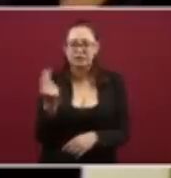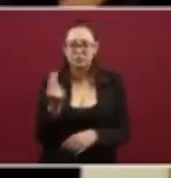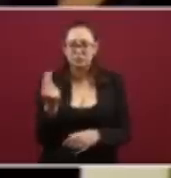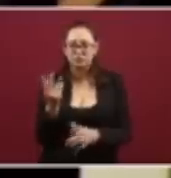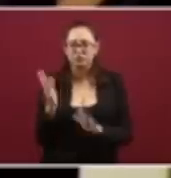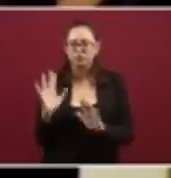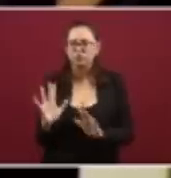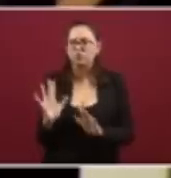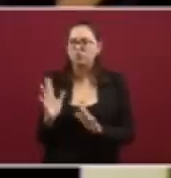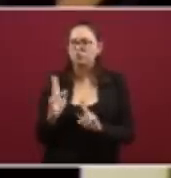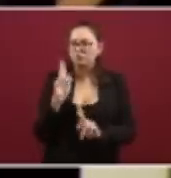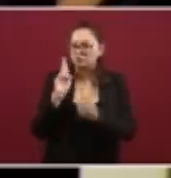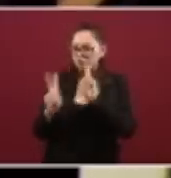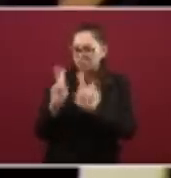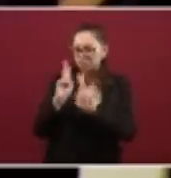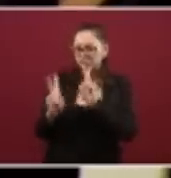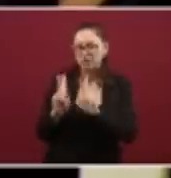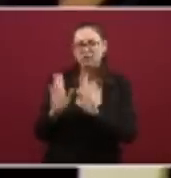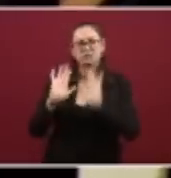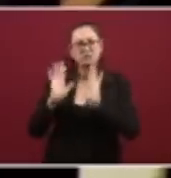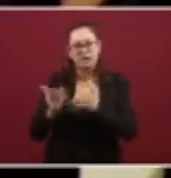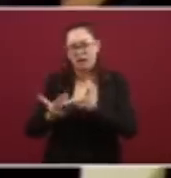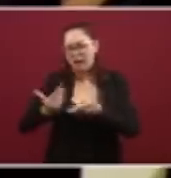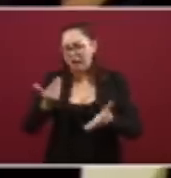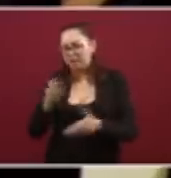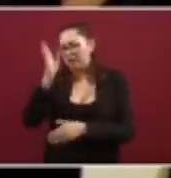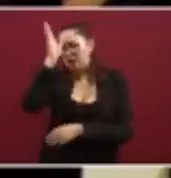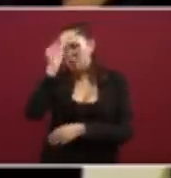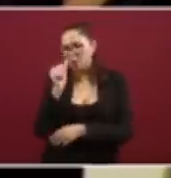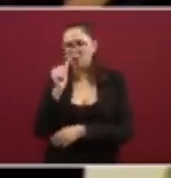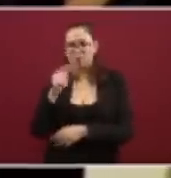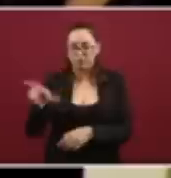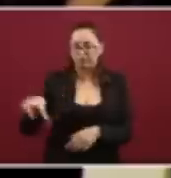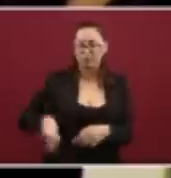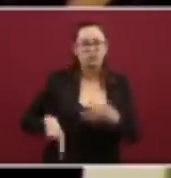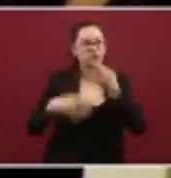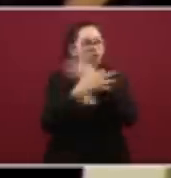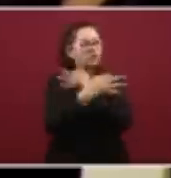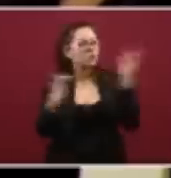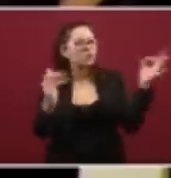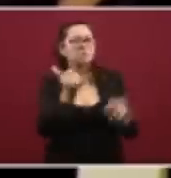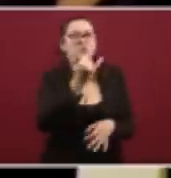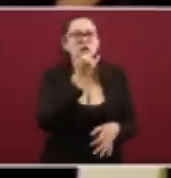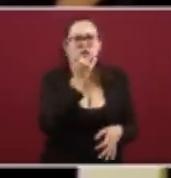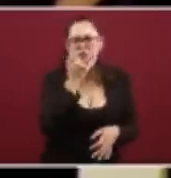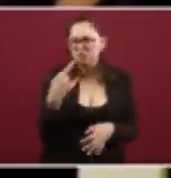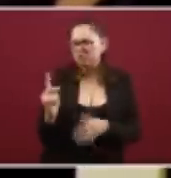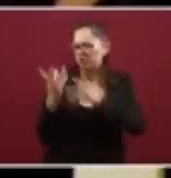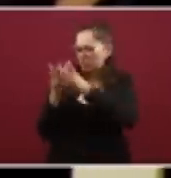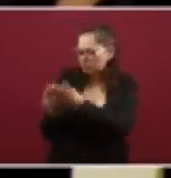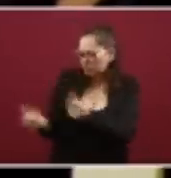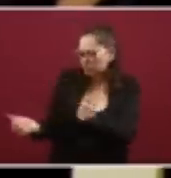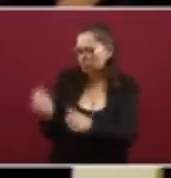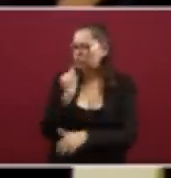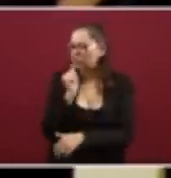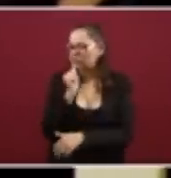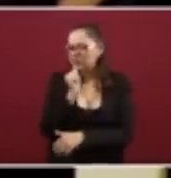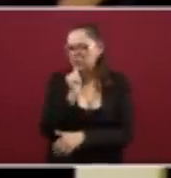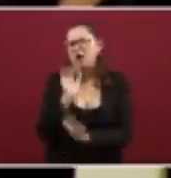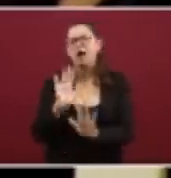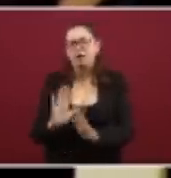del estado ante estos hechos porque lo que se quiere es armonizar